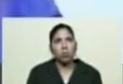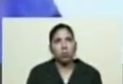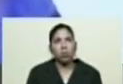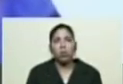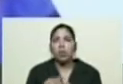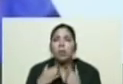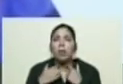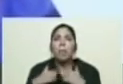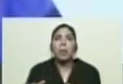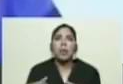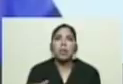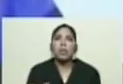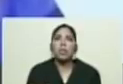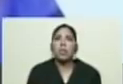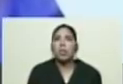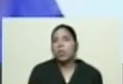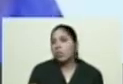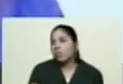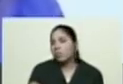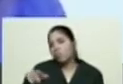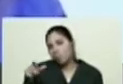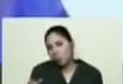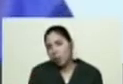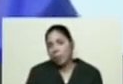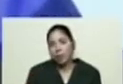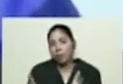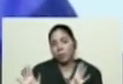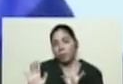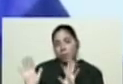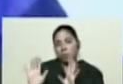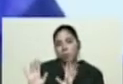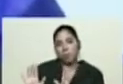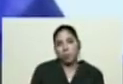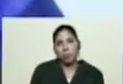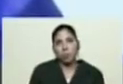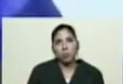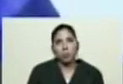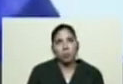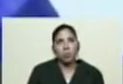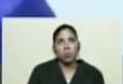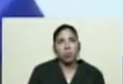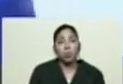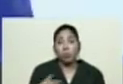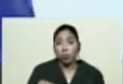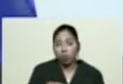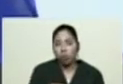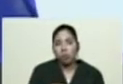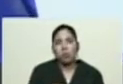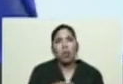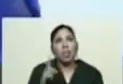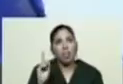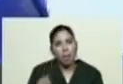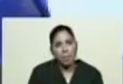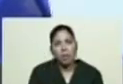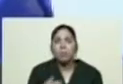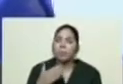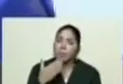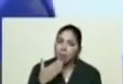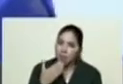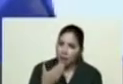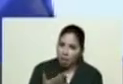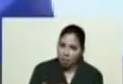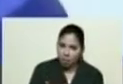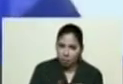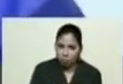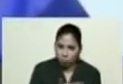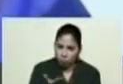perder mucho más. Y nosotros, además, venimos también para agradecerles a